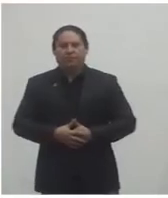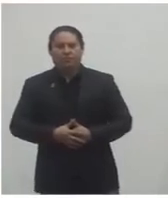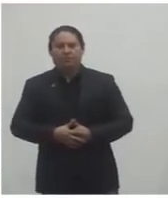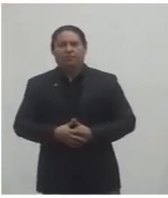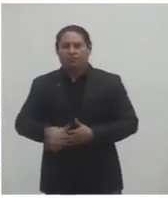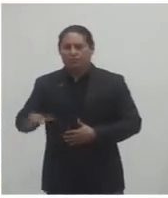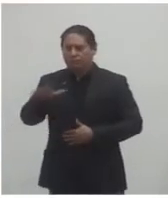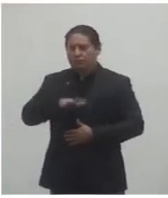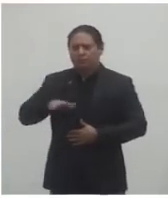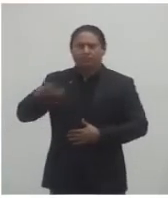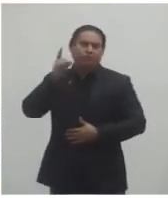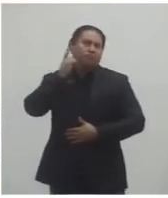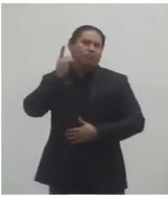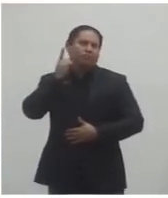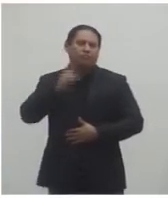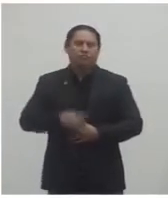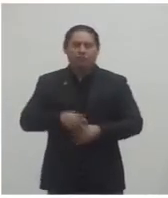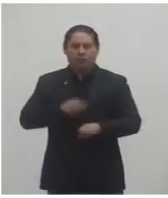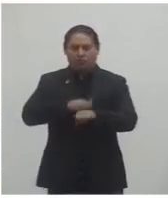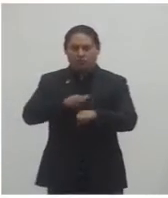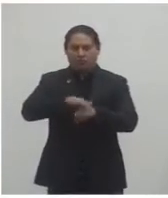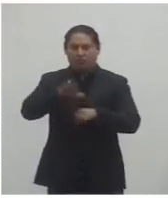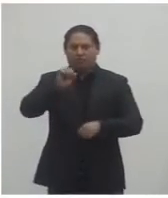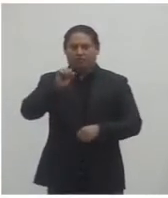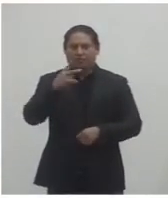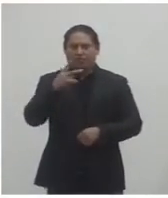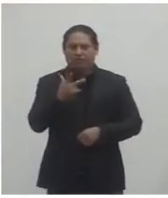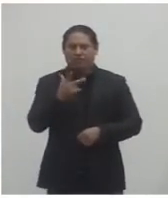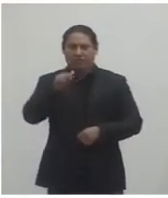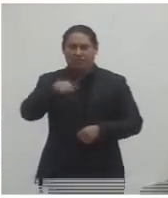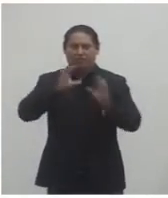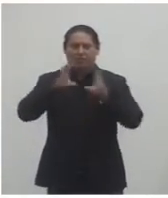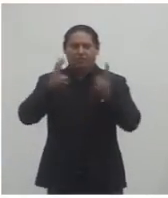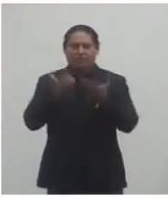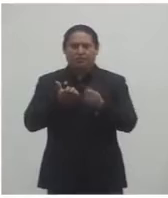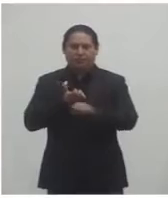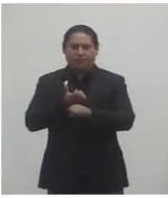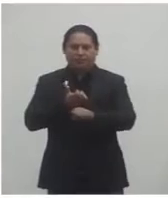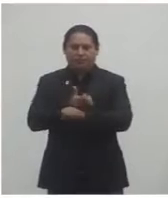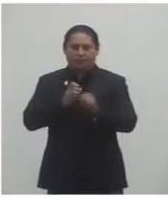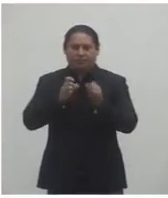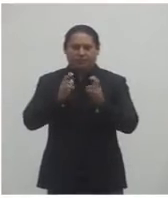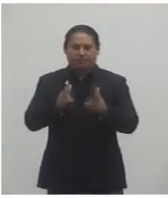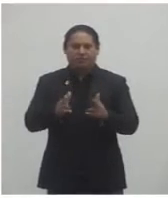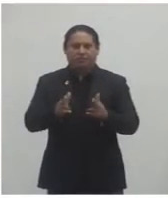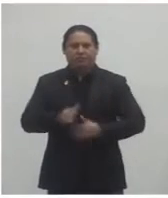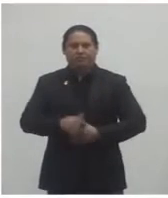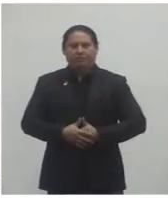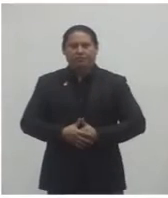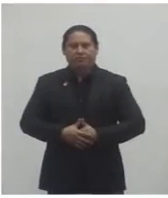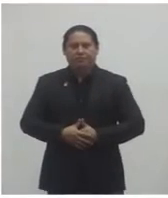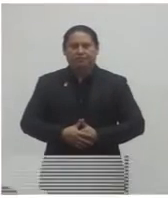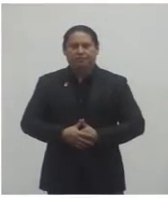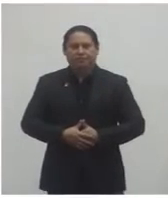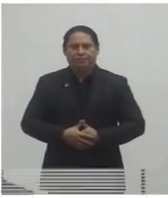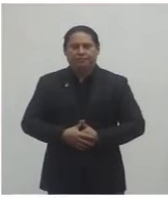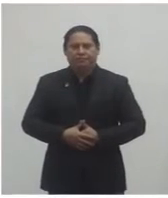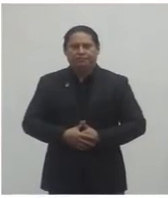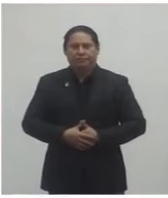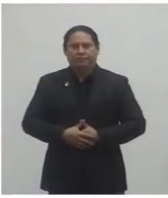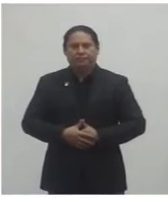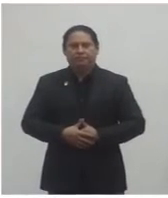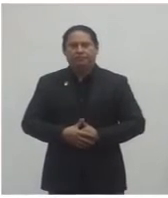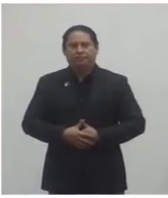Diputadas y diputados integrantes de la 68ª legislatura del Honorable Congreso del Estado Libre y Soberano de